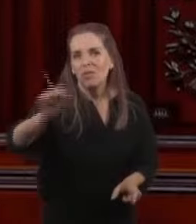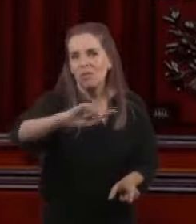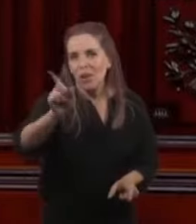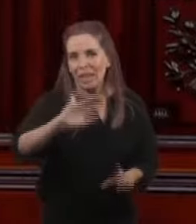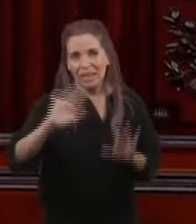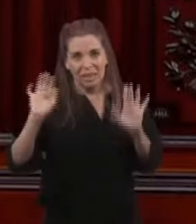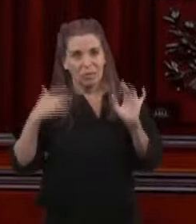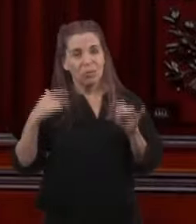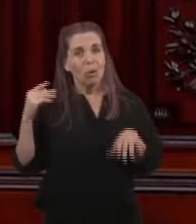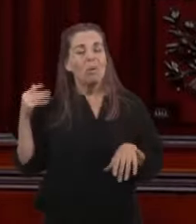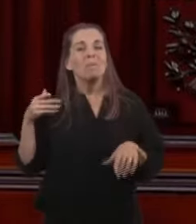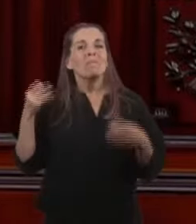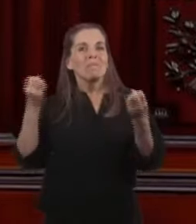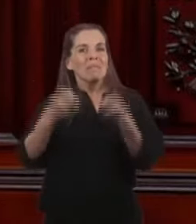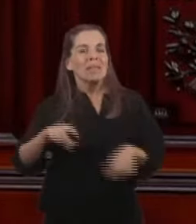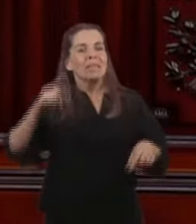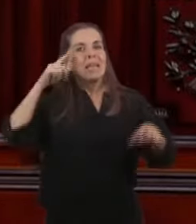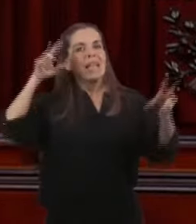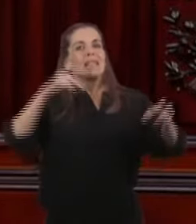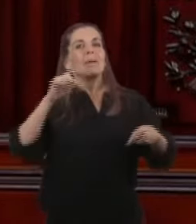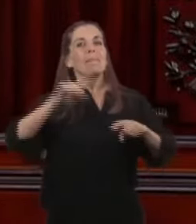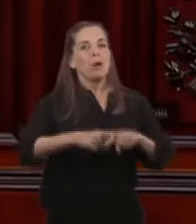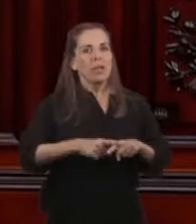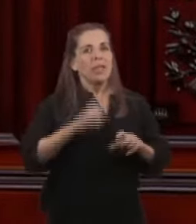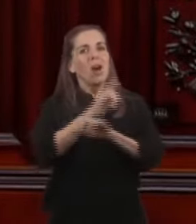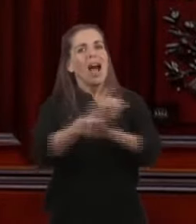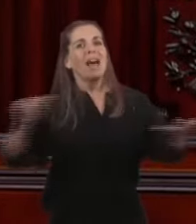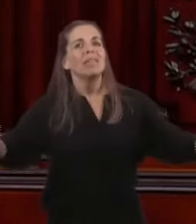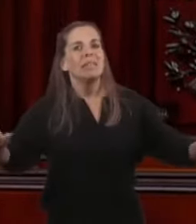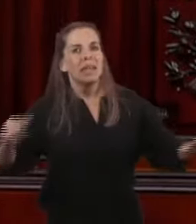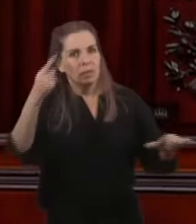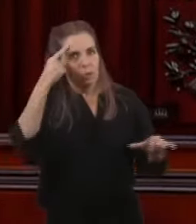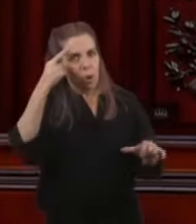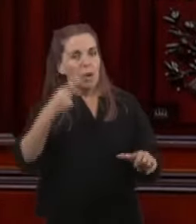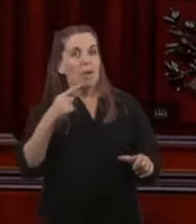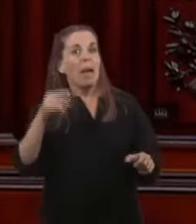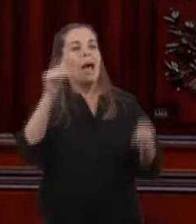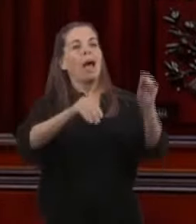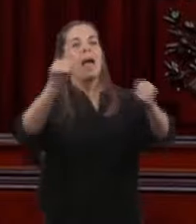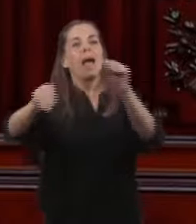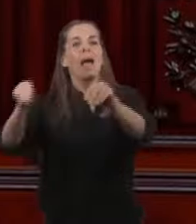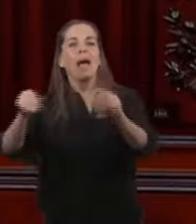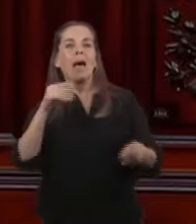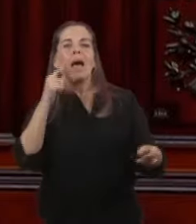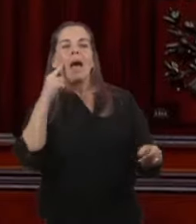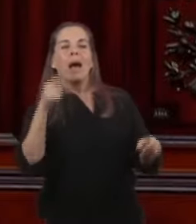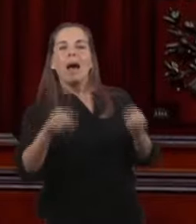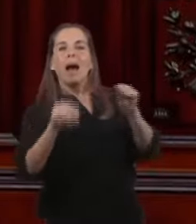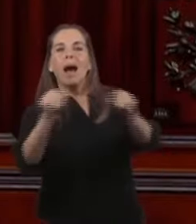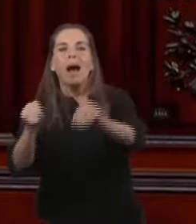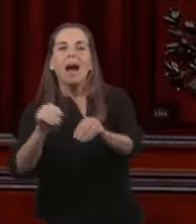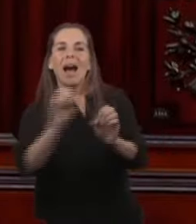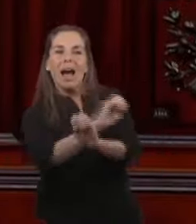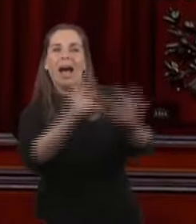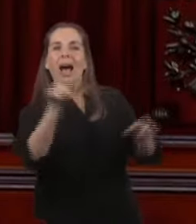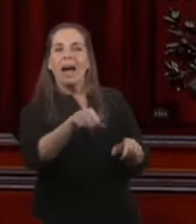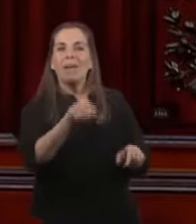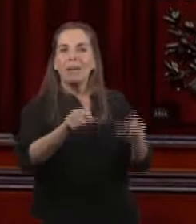ingresé en la política señalé que no venía a guiar corderos sino a despertar leones y les cu